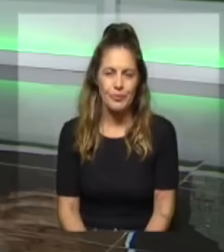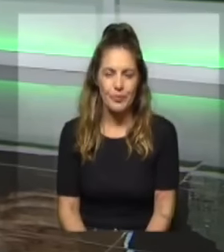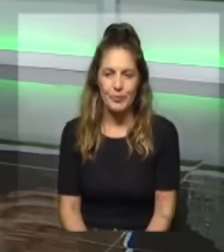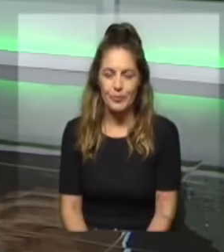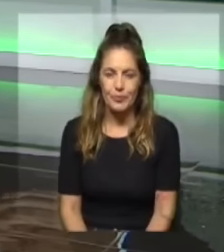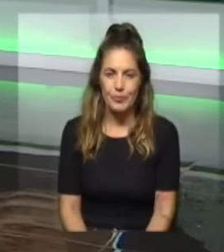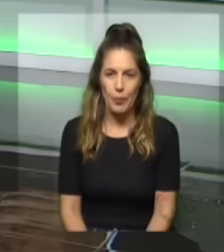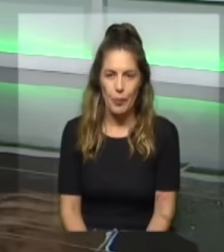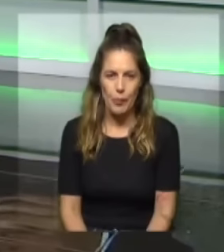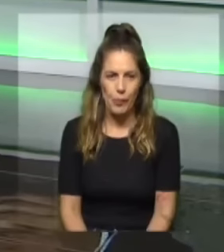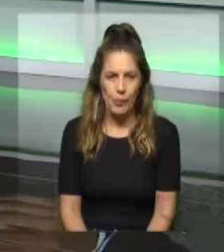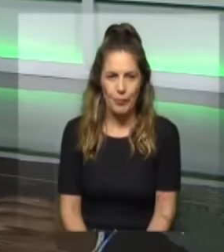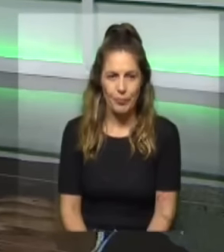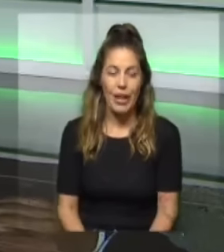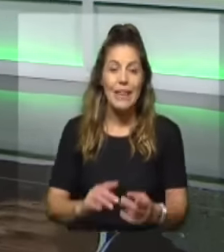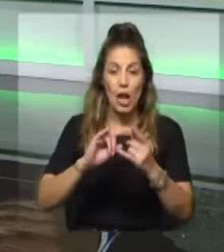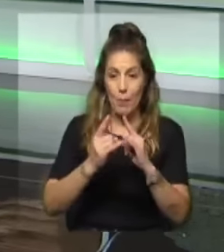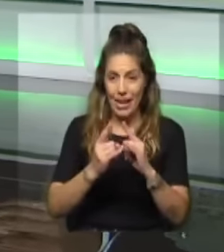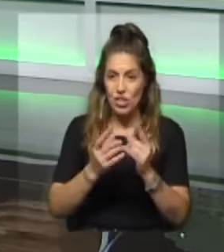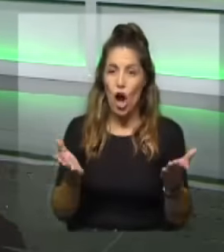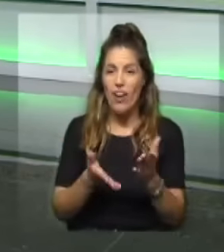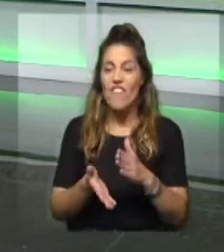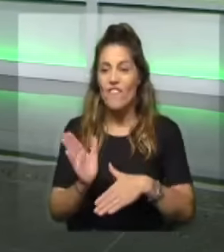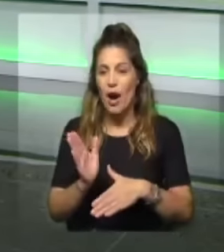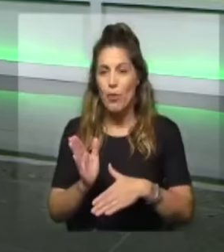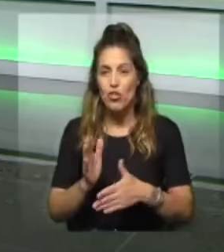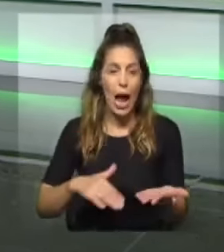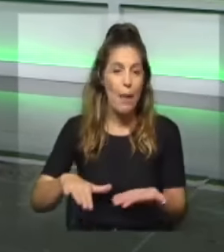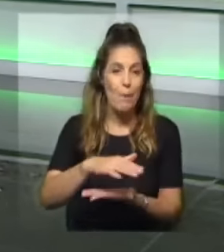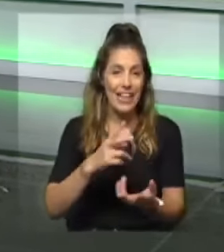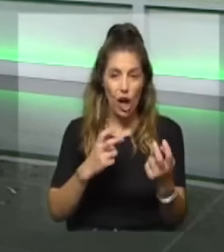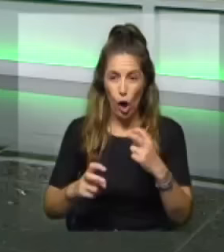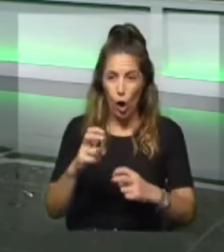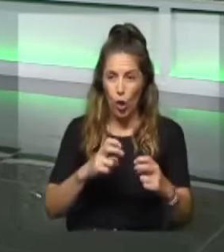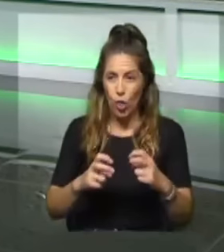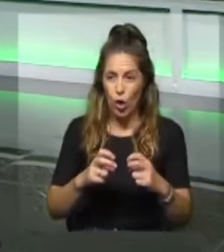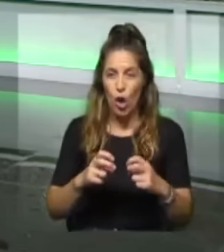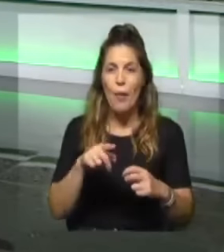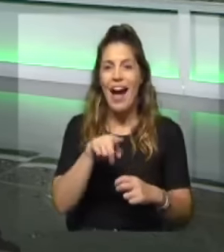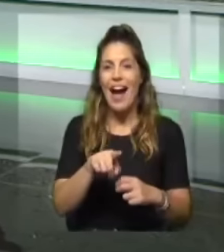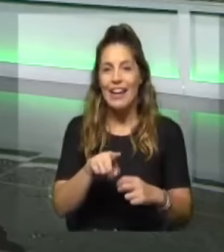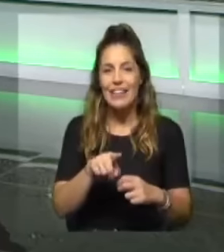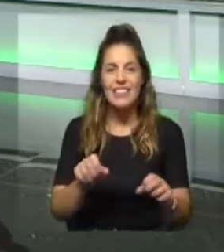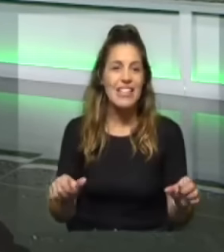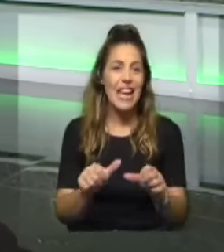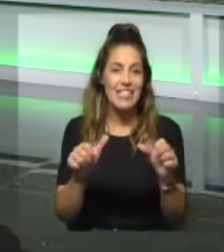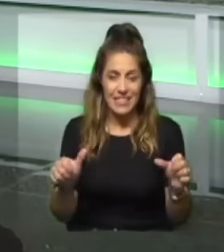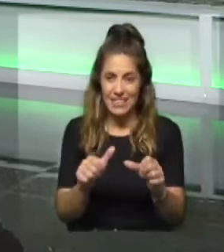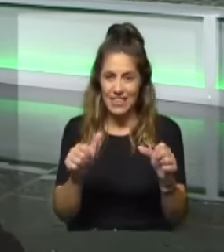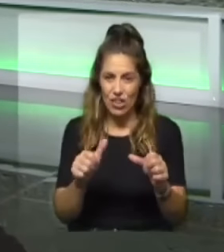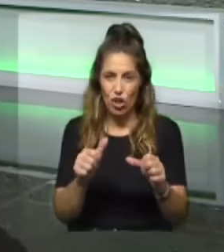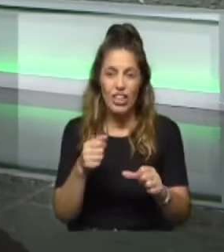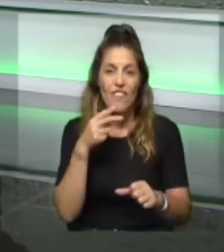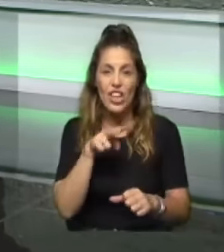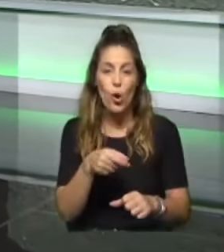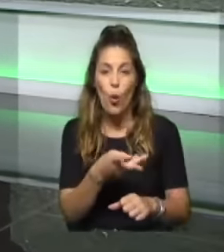oposición y del palacio legislativo nos vamos al parque rodó porque hay un operativo de relevamiento de personas en